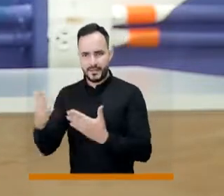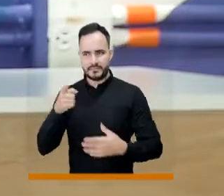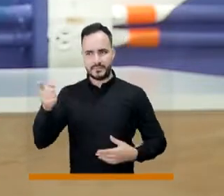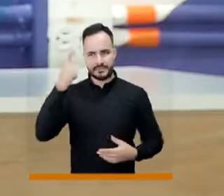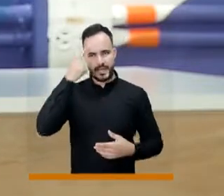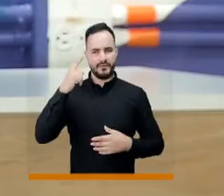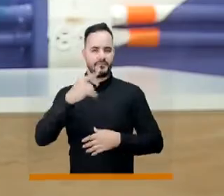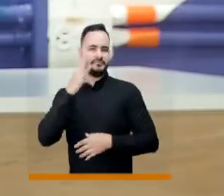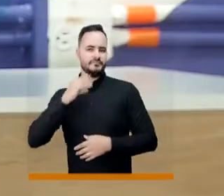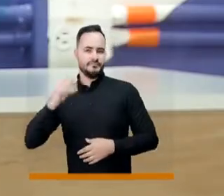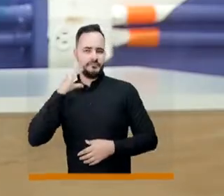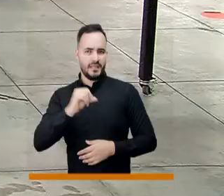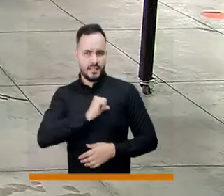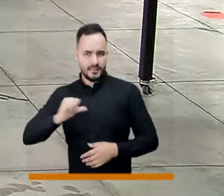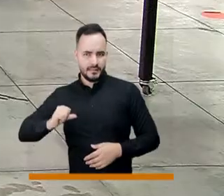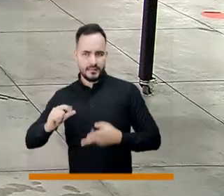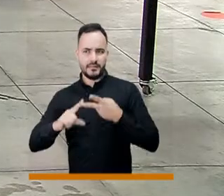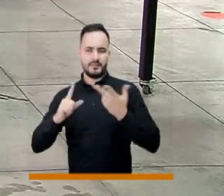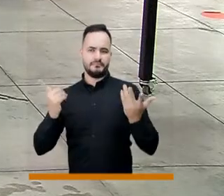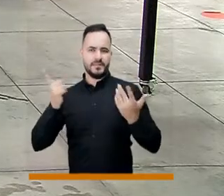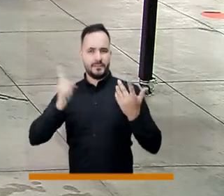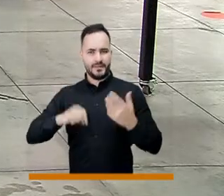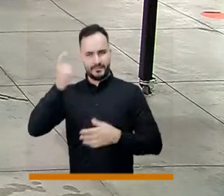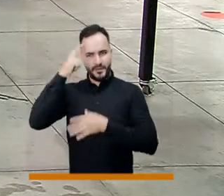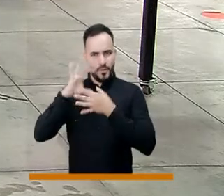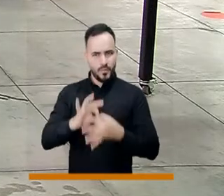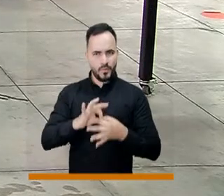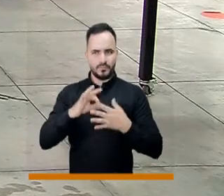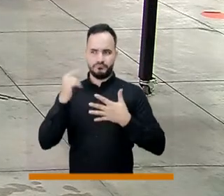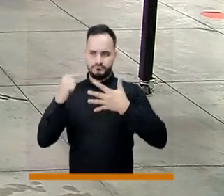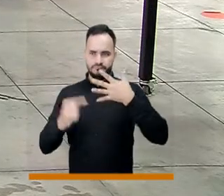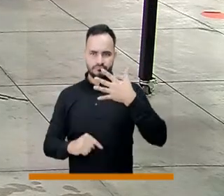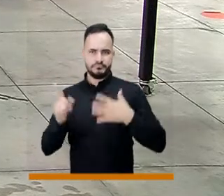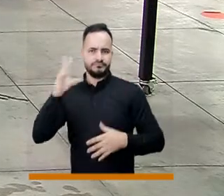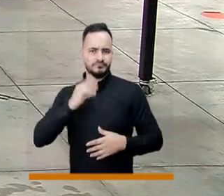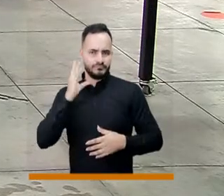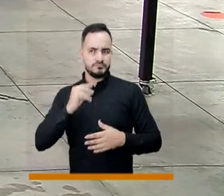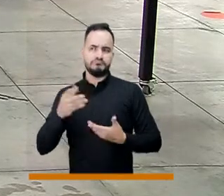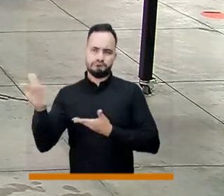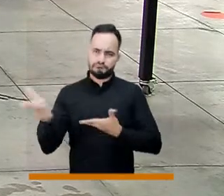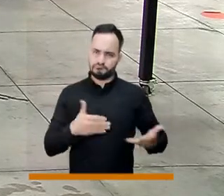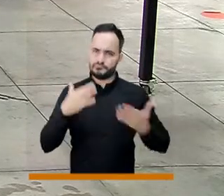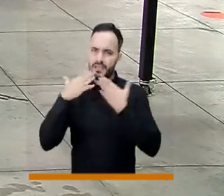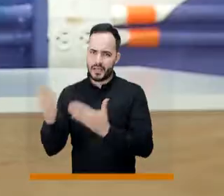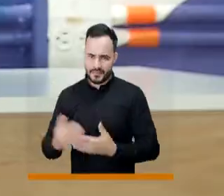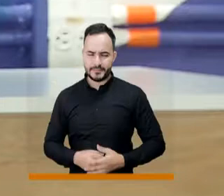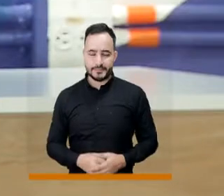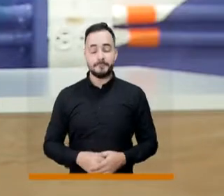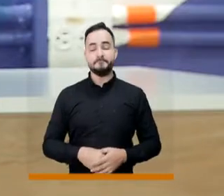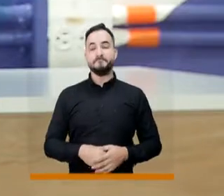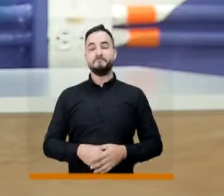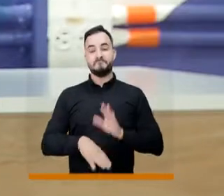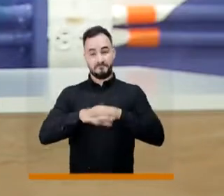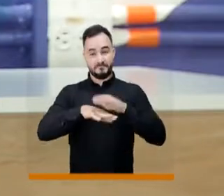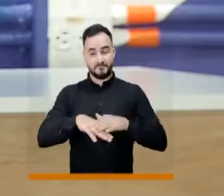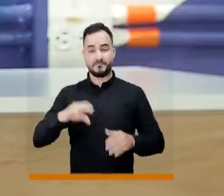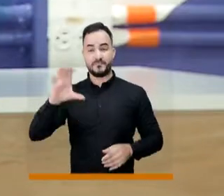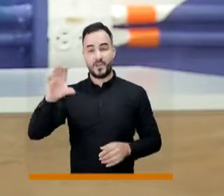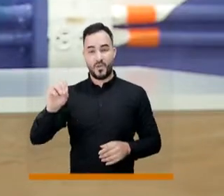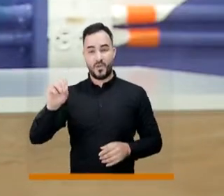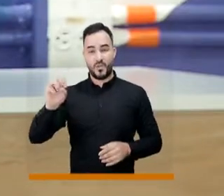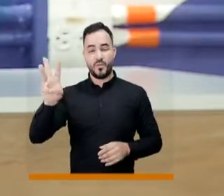aportes importantes y nos has ilustrado con tu experiencia en lo privado y estás aportando en la gestión pública. A partir de